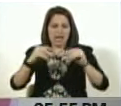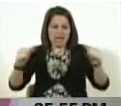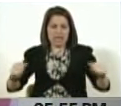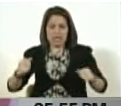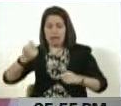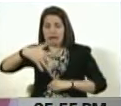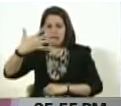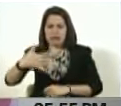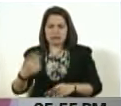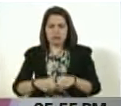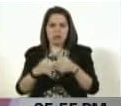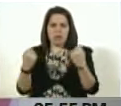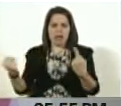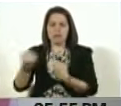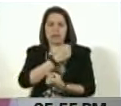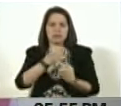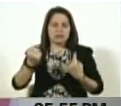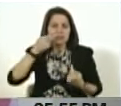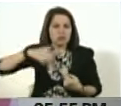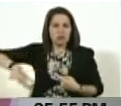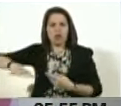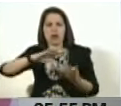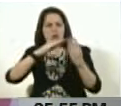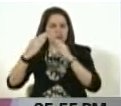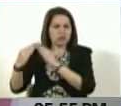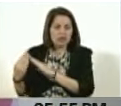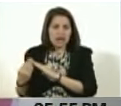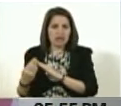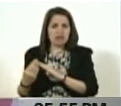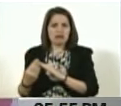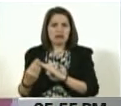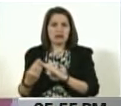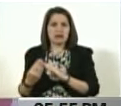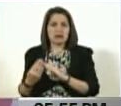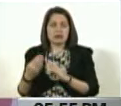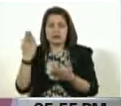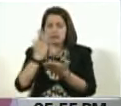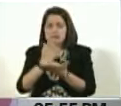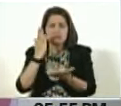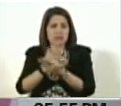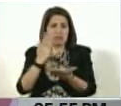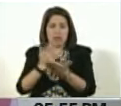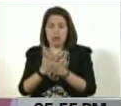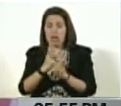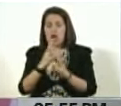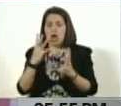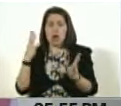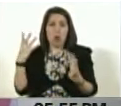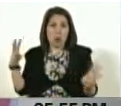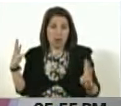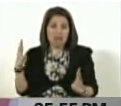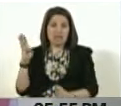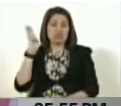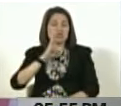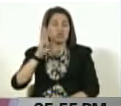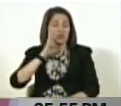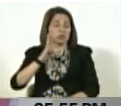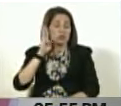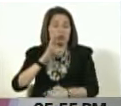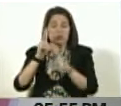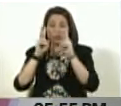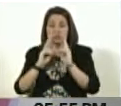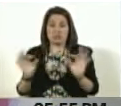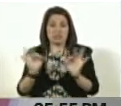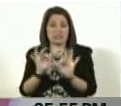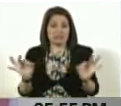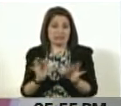del pan, maltrato a la comunidad constante y regularmente, exponiendo las colas interminables, un estado de